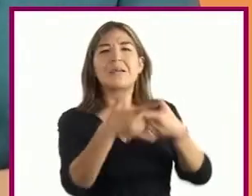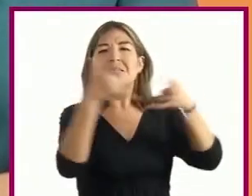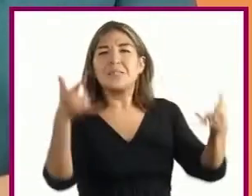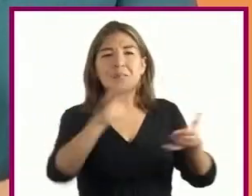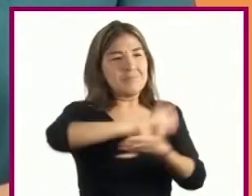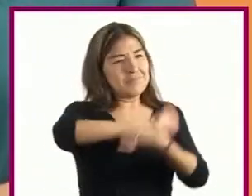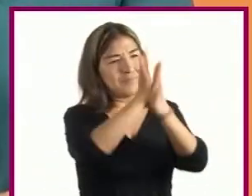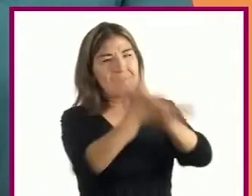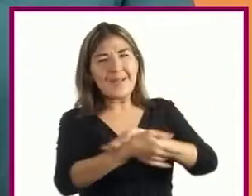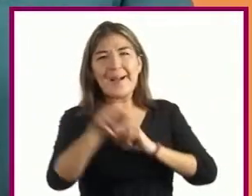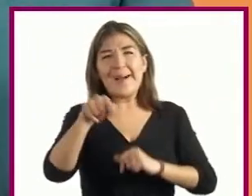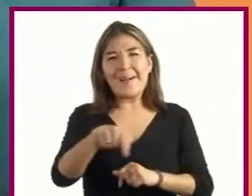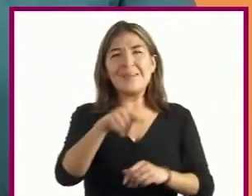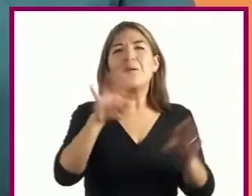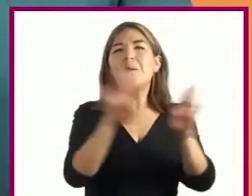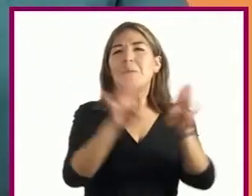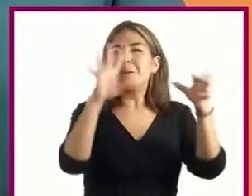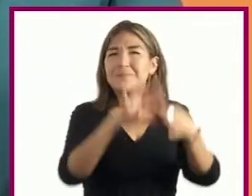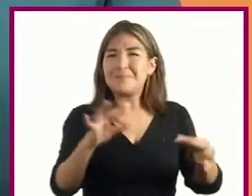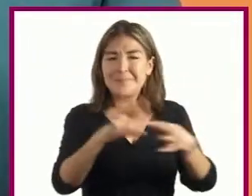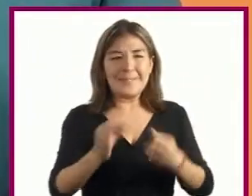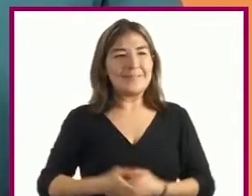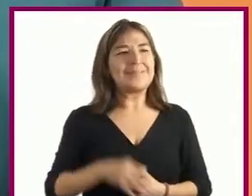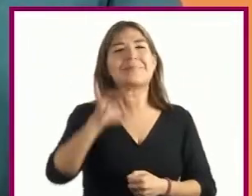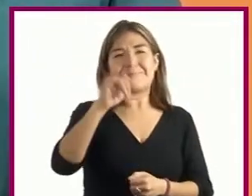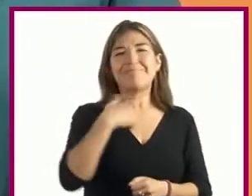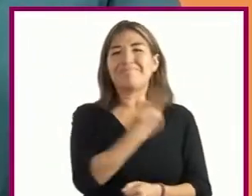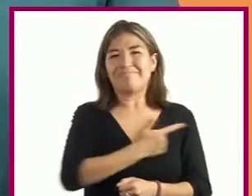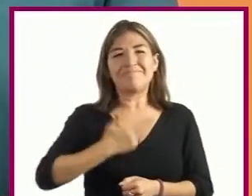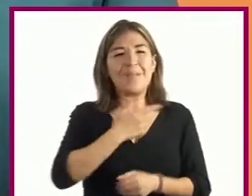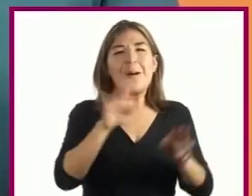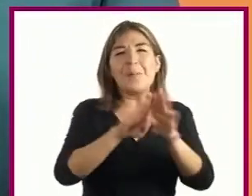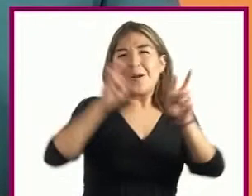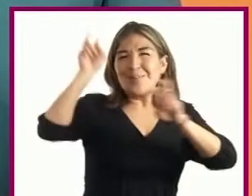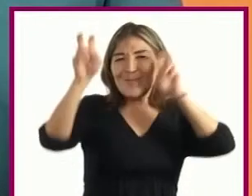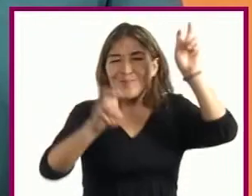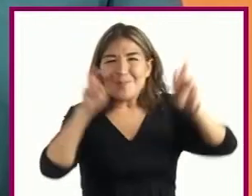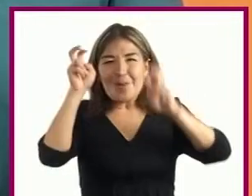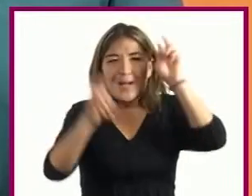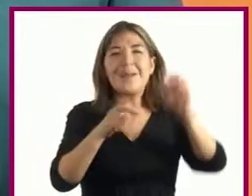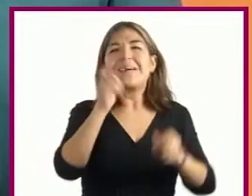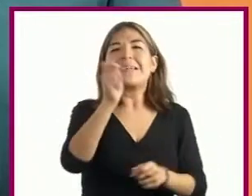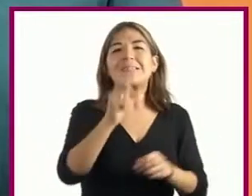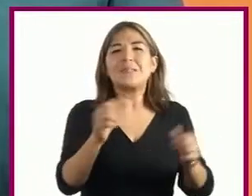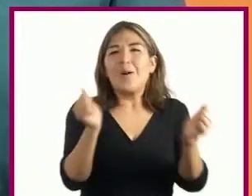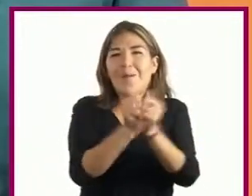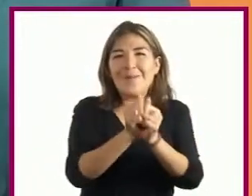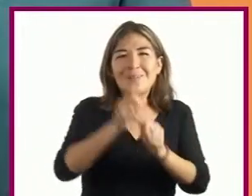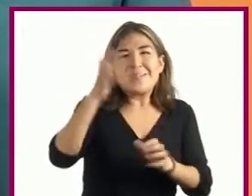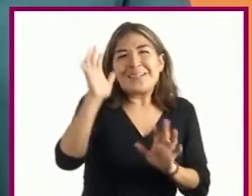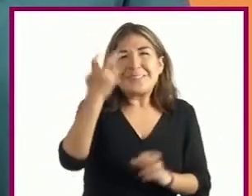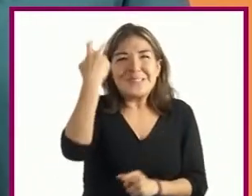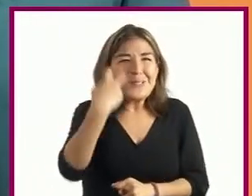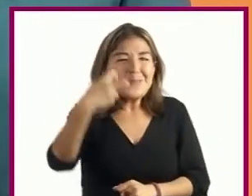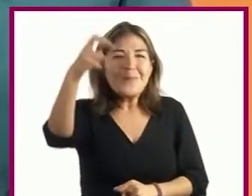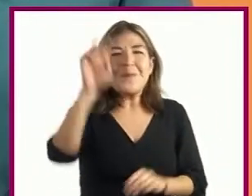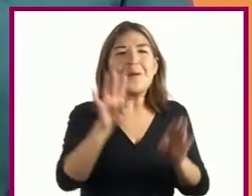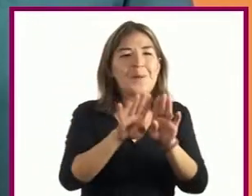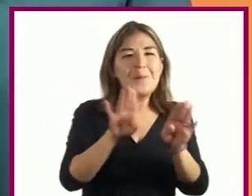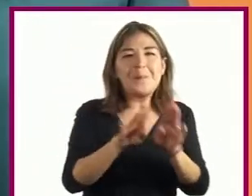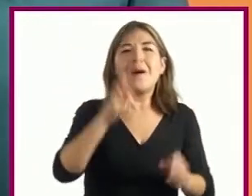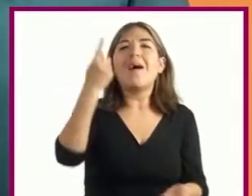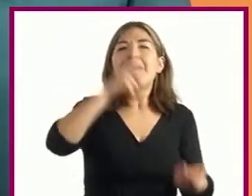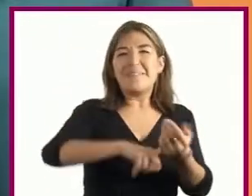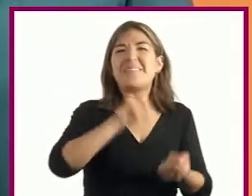historieta? Claro que sí, profesora. A mí me gustan las narraciones de aventura con un toque de fantasía, ya que puedo utilizar